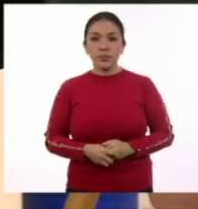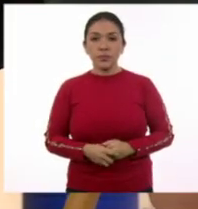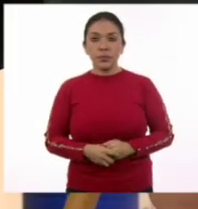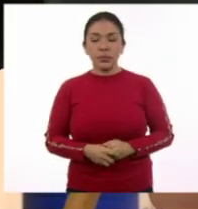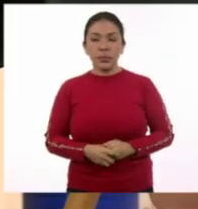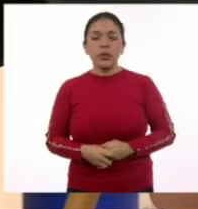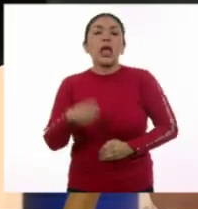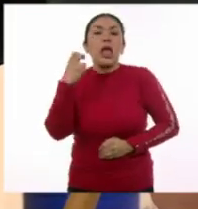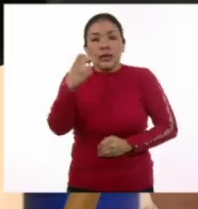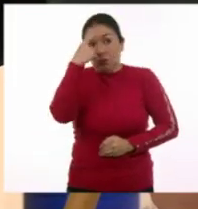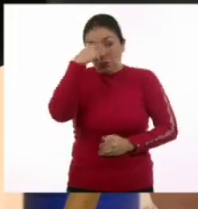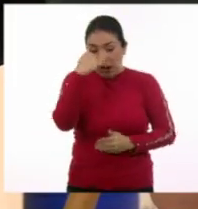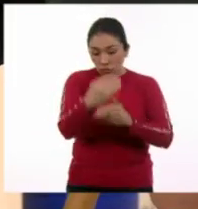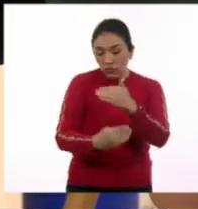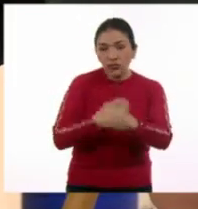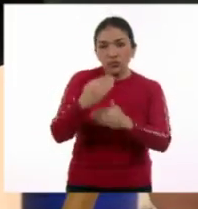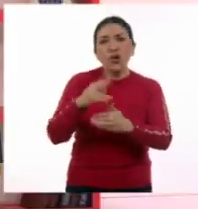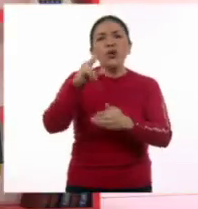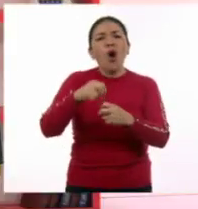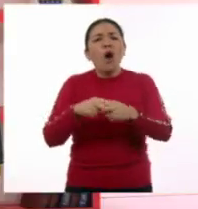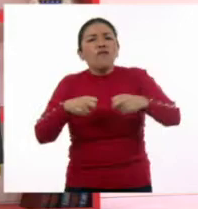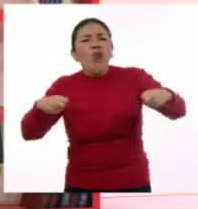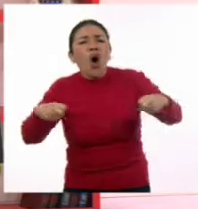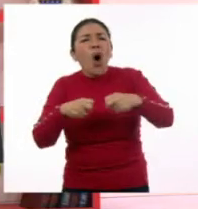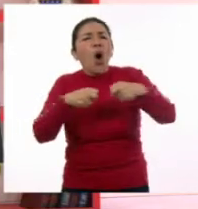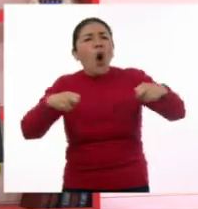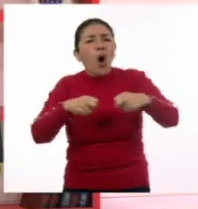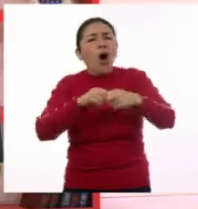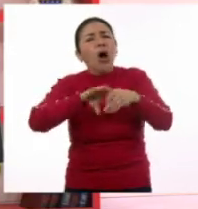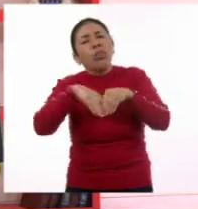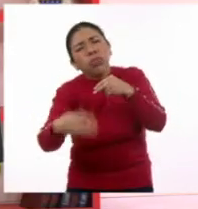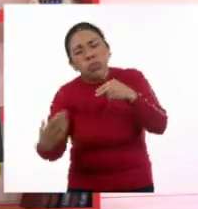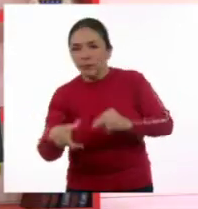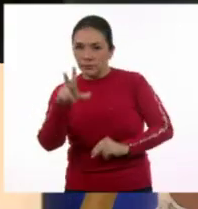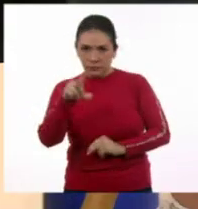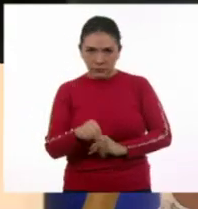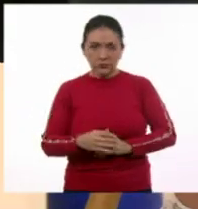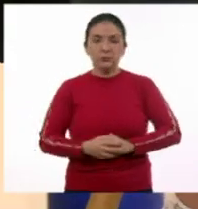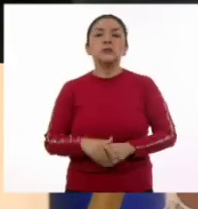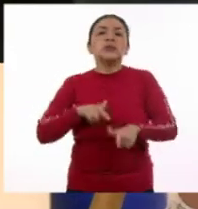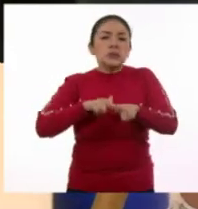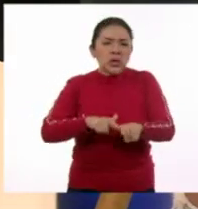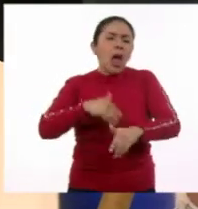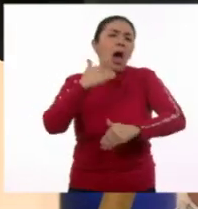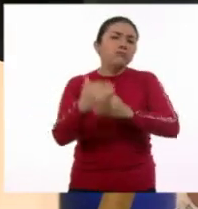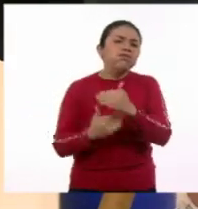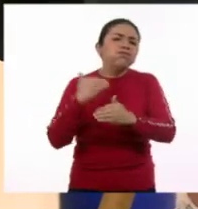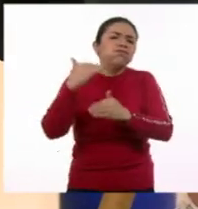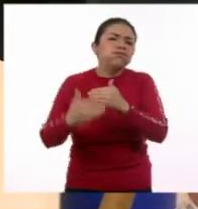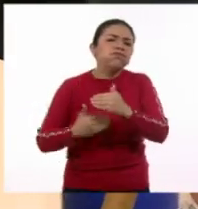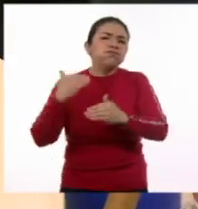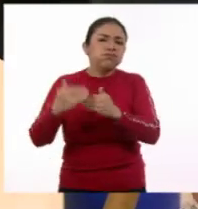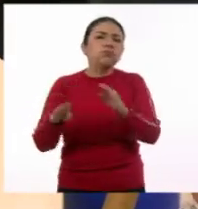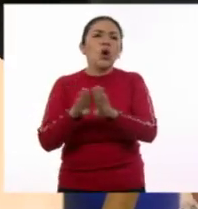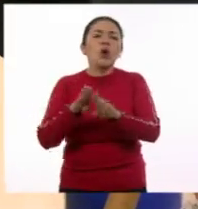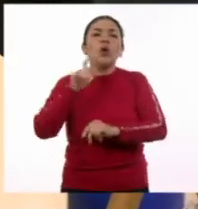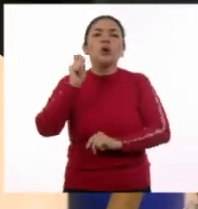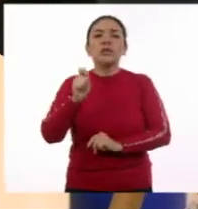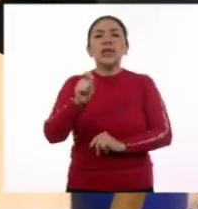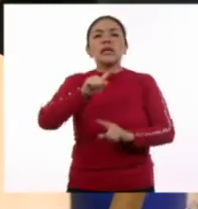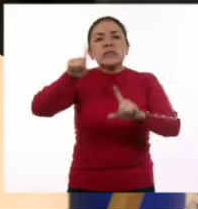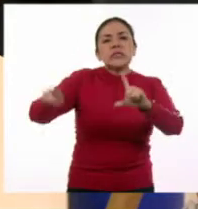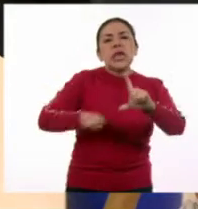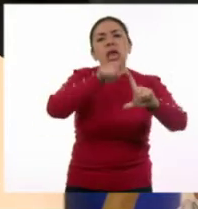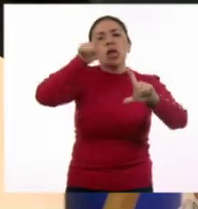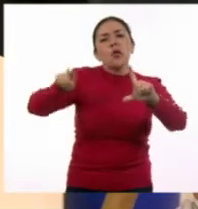a evitar que nuestro vendaje se afloje o se caiga muy bien y vamos a continuar como lo dice el nombre del vendaje circular